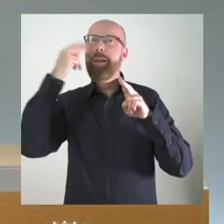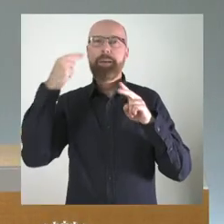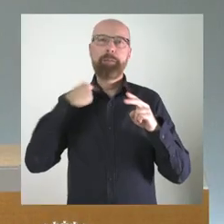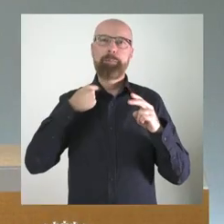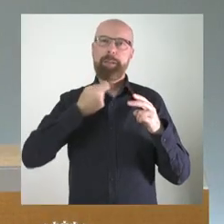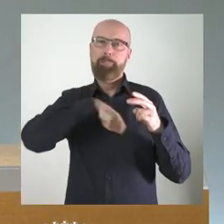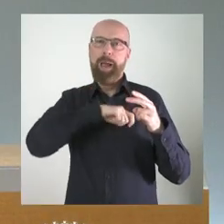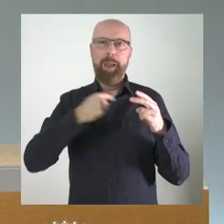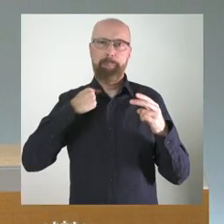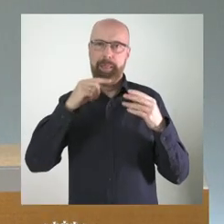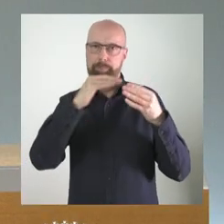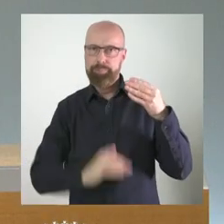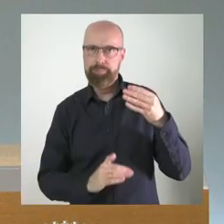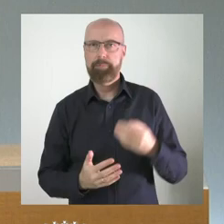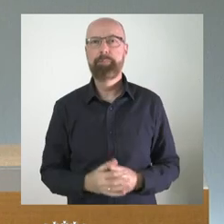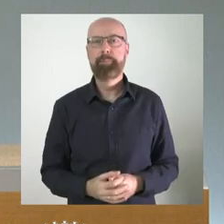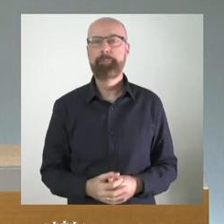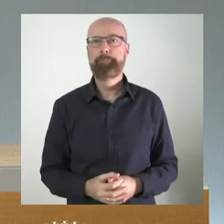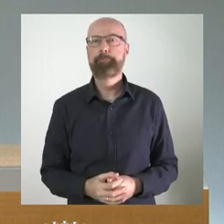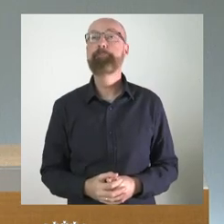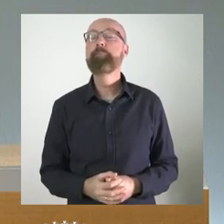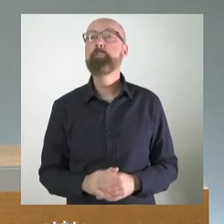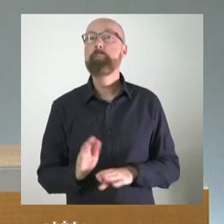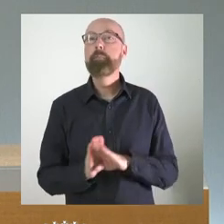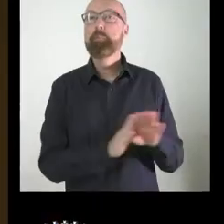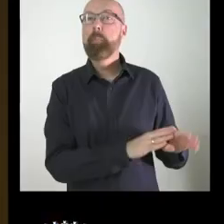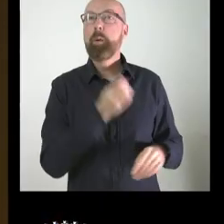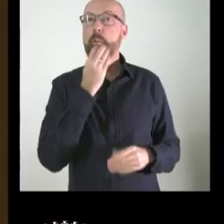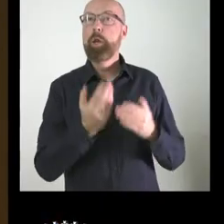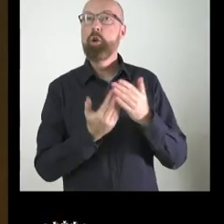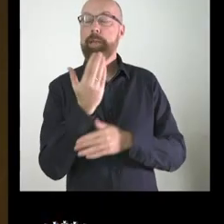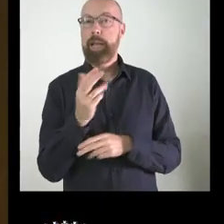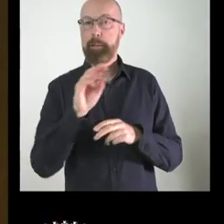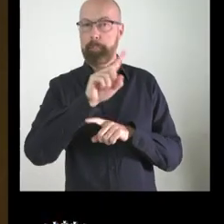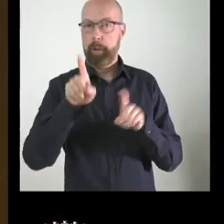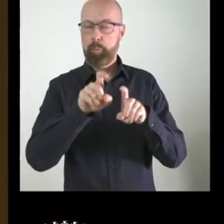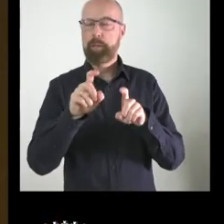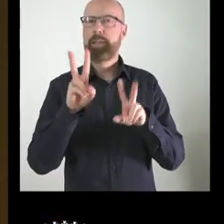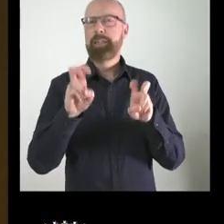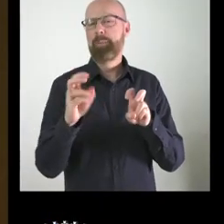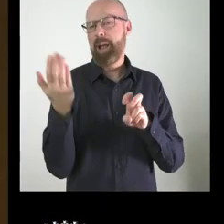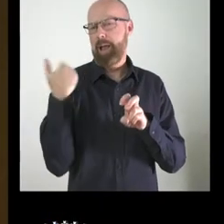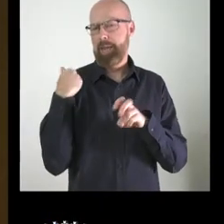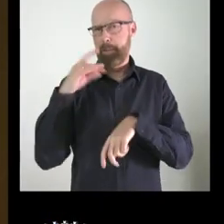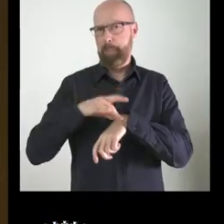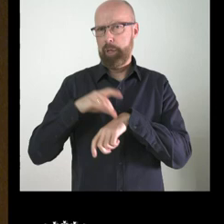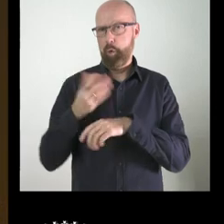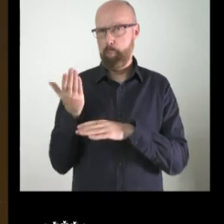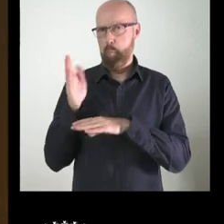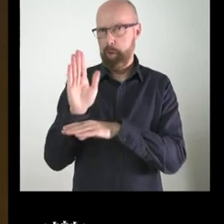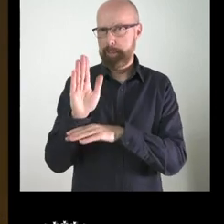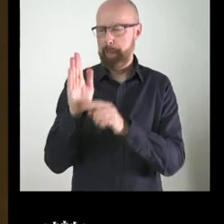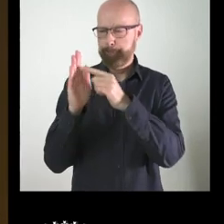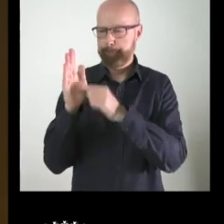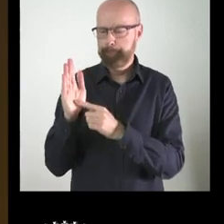sobre Buenos días Sobre el asunto de la propuesta de ayer de los médicos lo que pasa es que